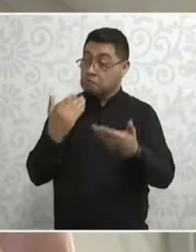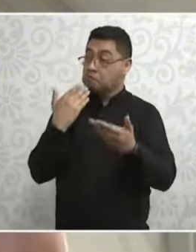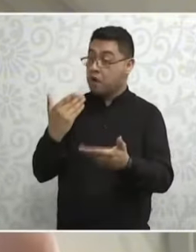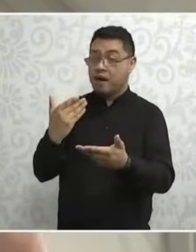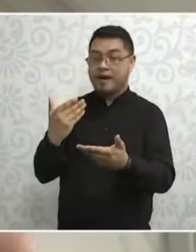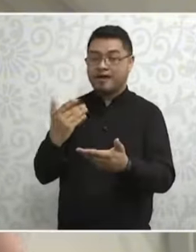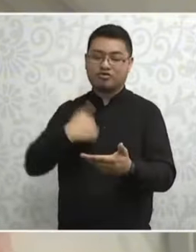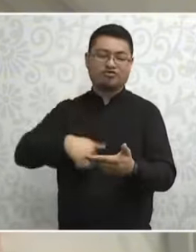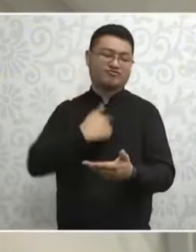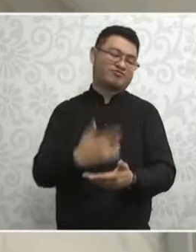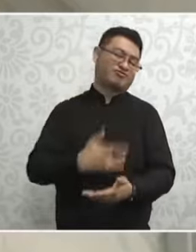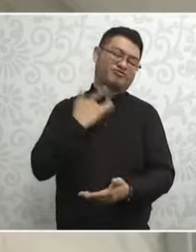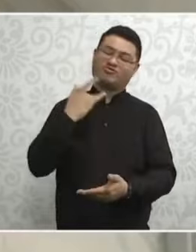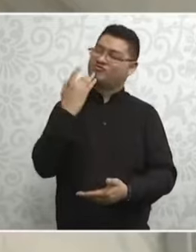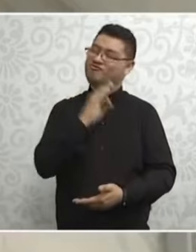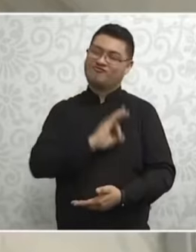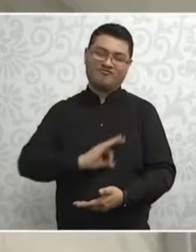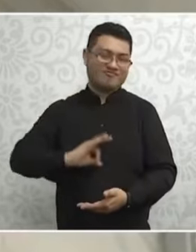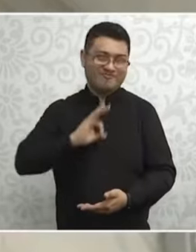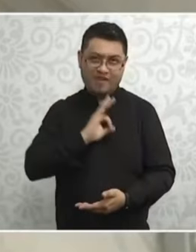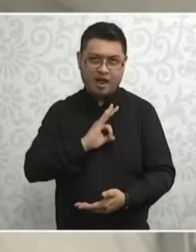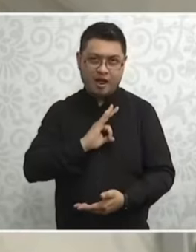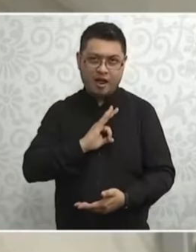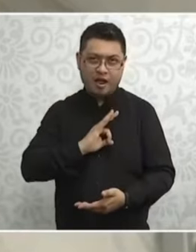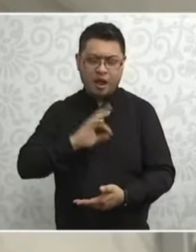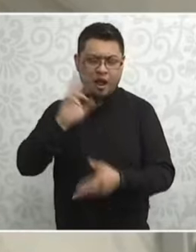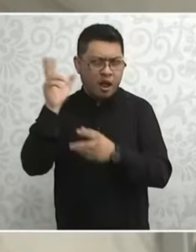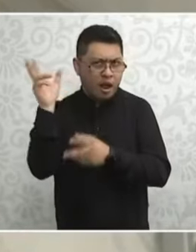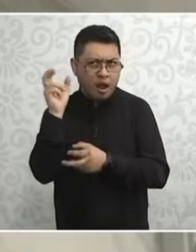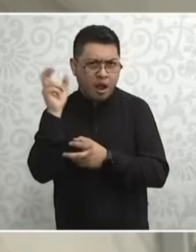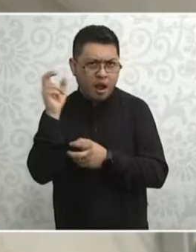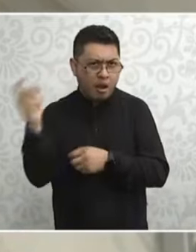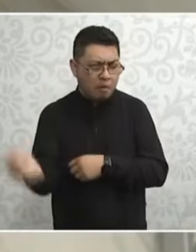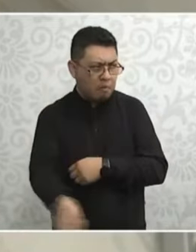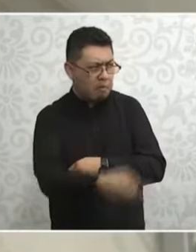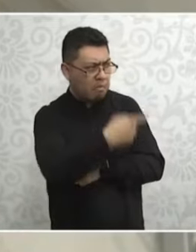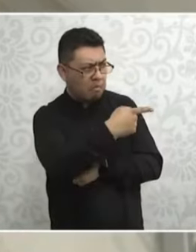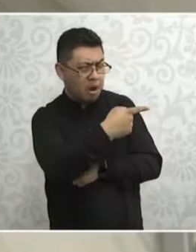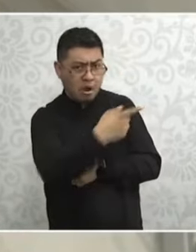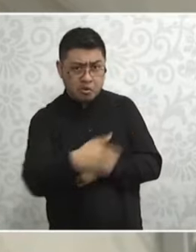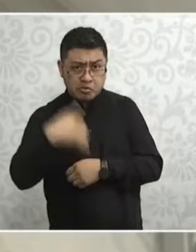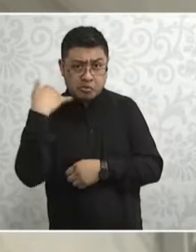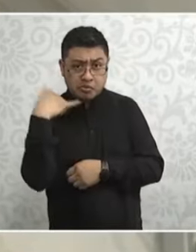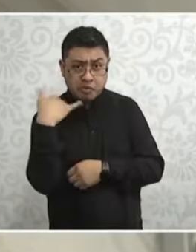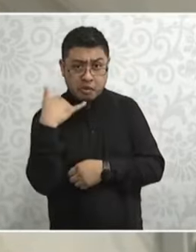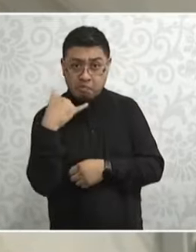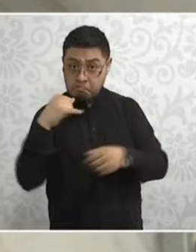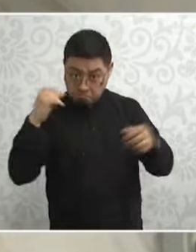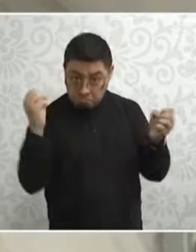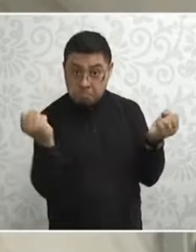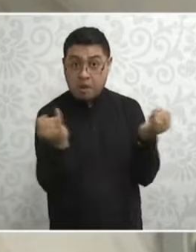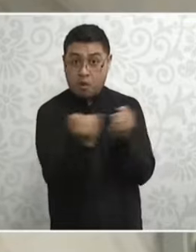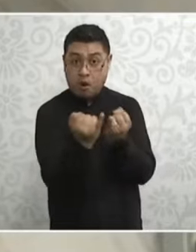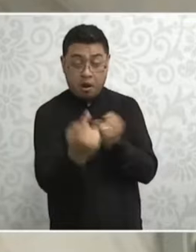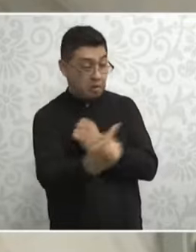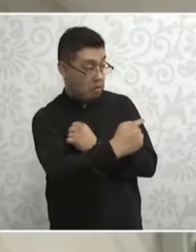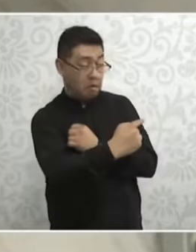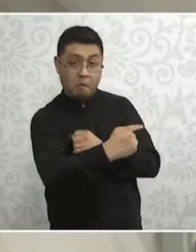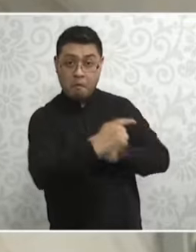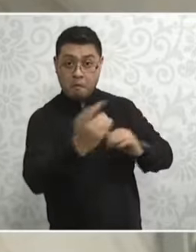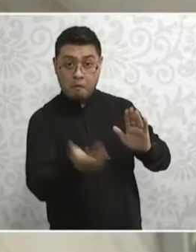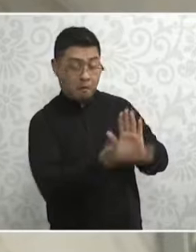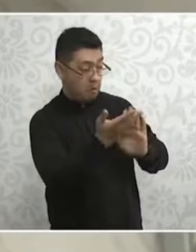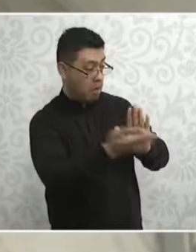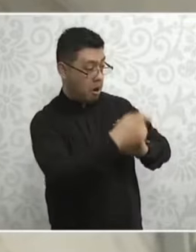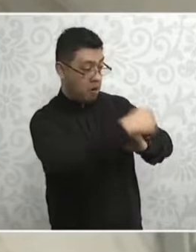júbilo. Cuando oímos que a Yucatán también le daban un puerto y le daban también la rama